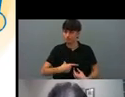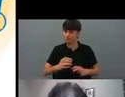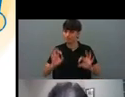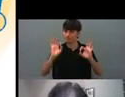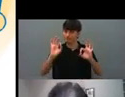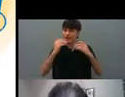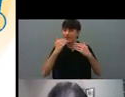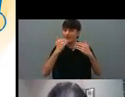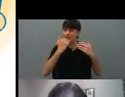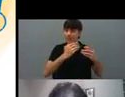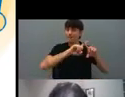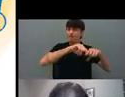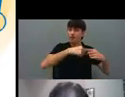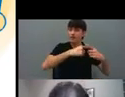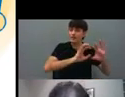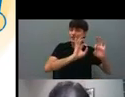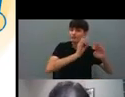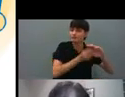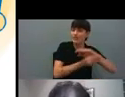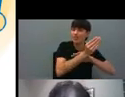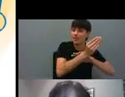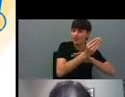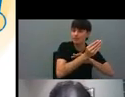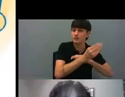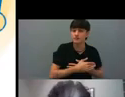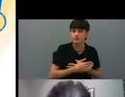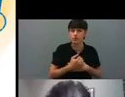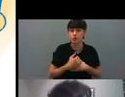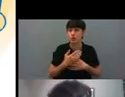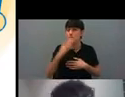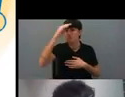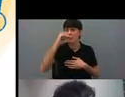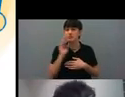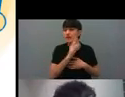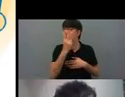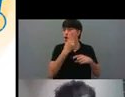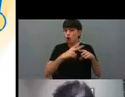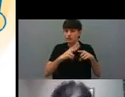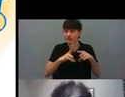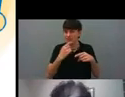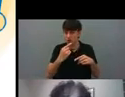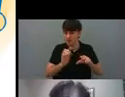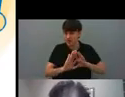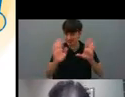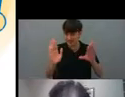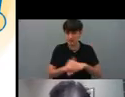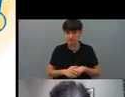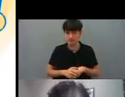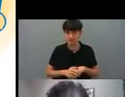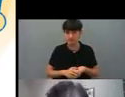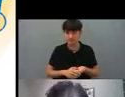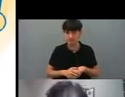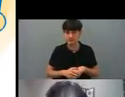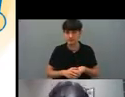la familia que nací. Diré solo 2 cosas de mi padre. Perdonad que Silvia ha